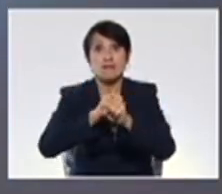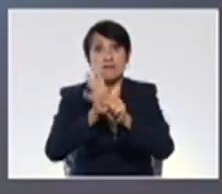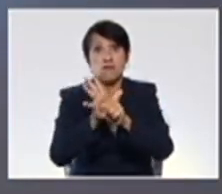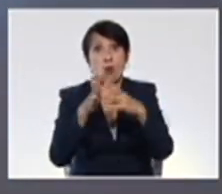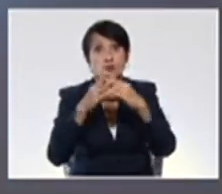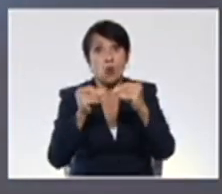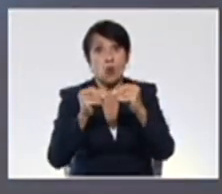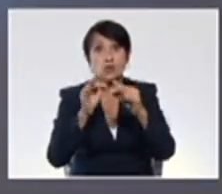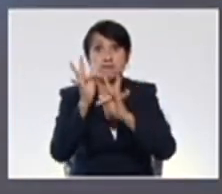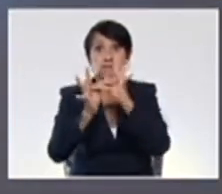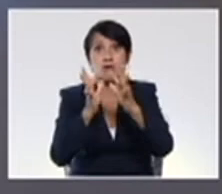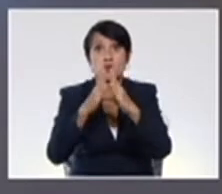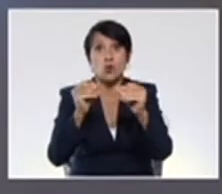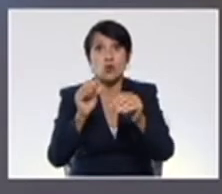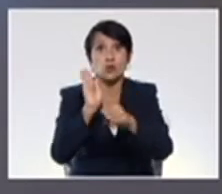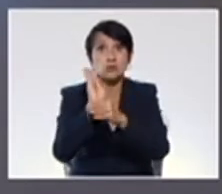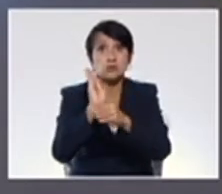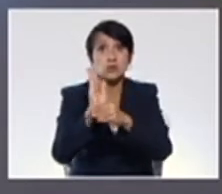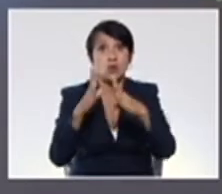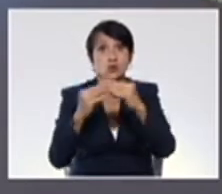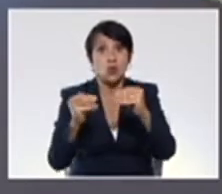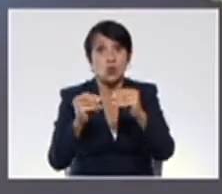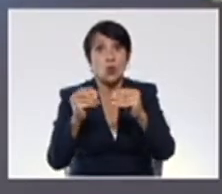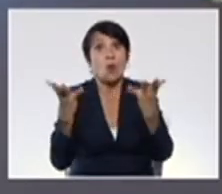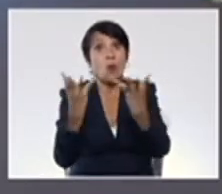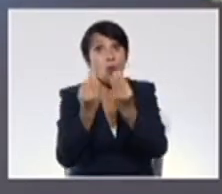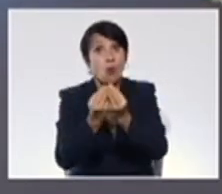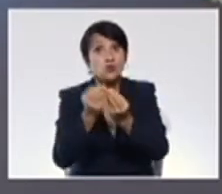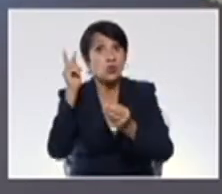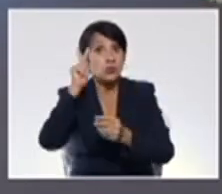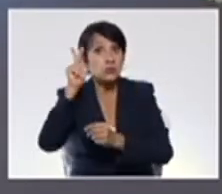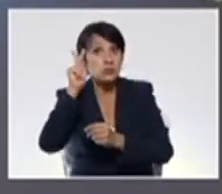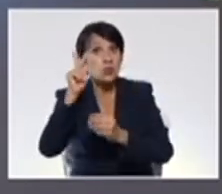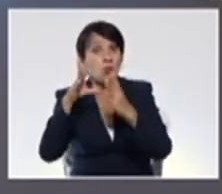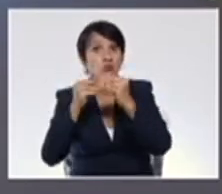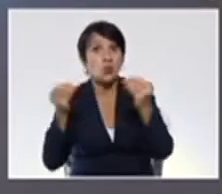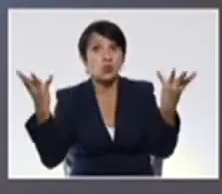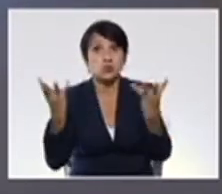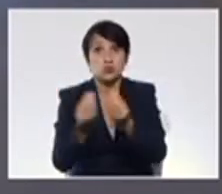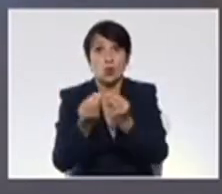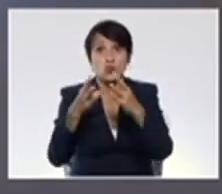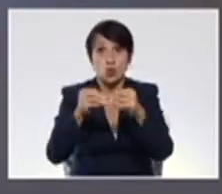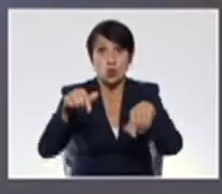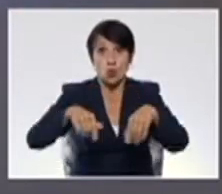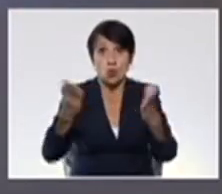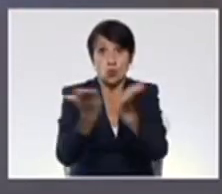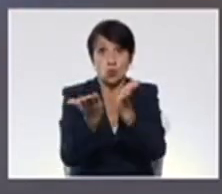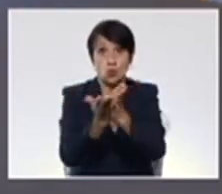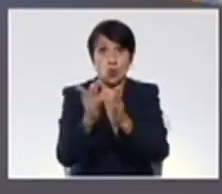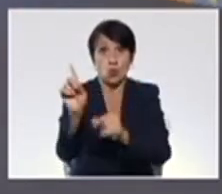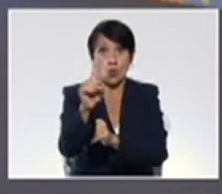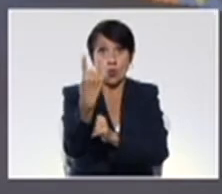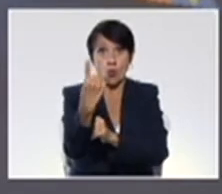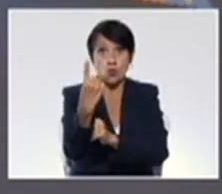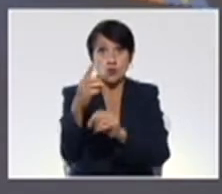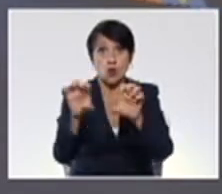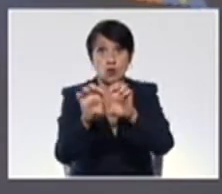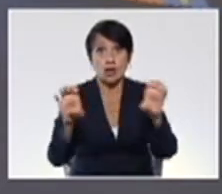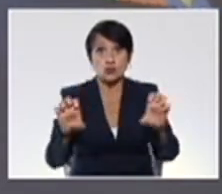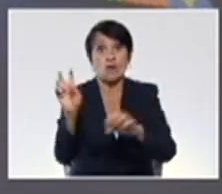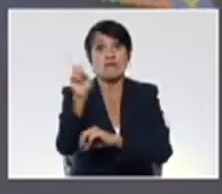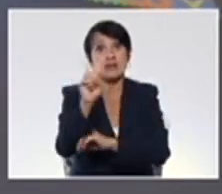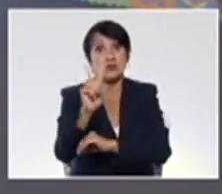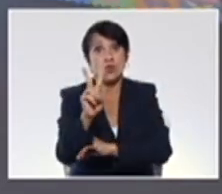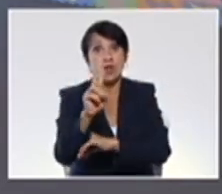eso, el equipo técnico y de producción, junto a los docentes que nos acompañarán hoy en el estudio número 1 del canal educativo de